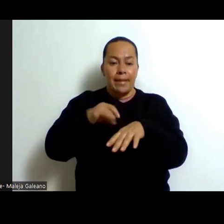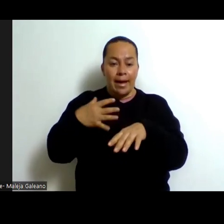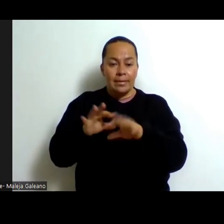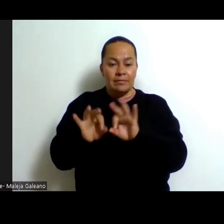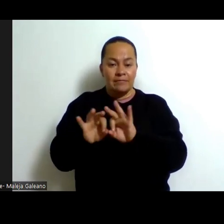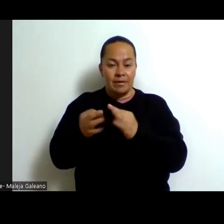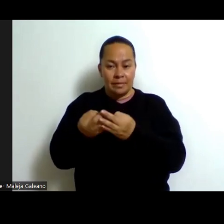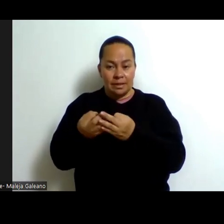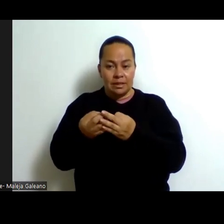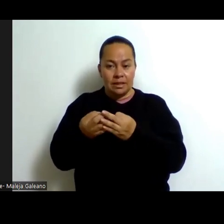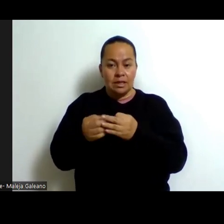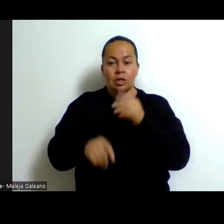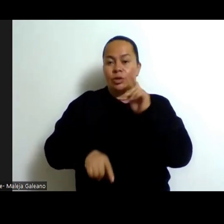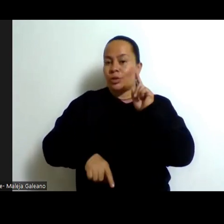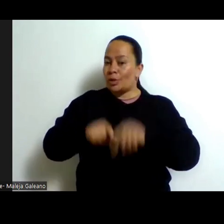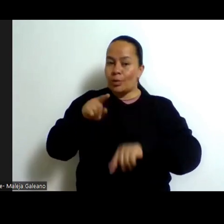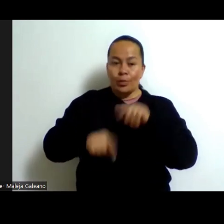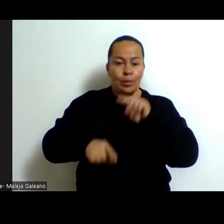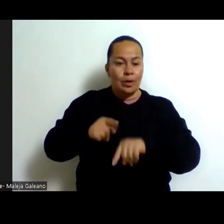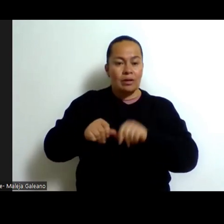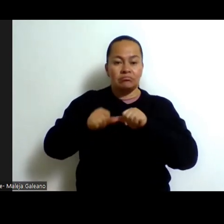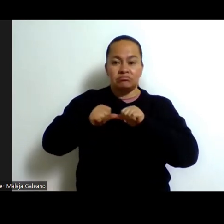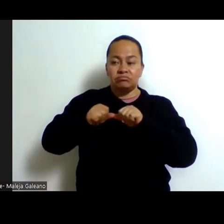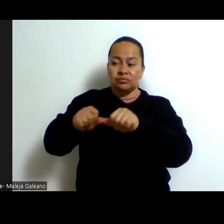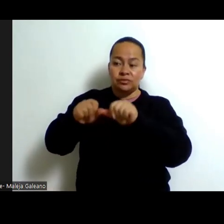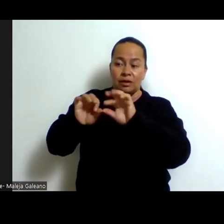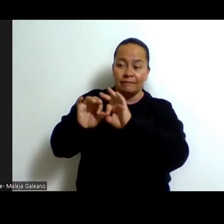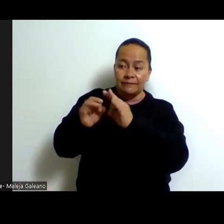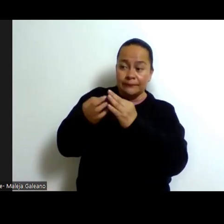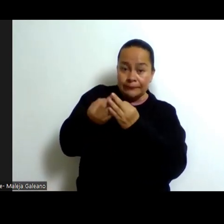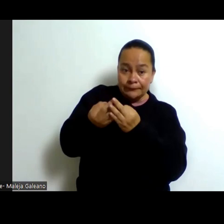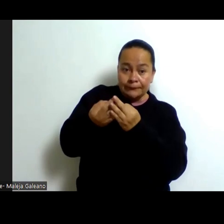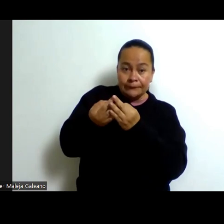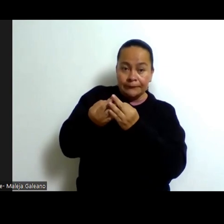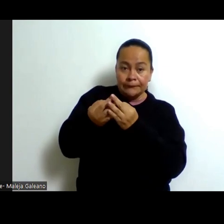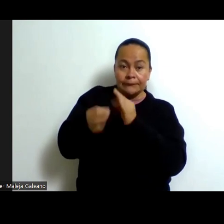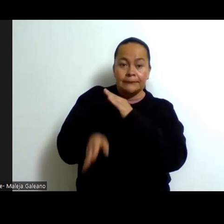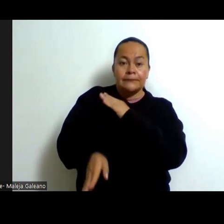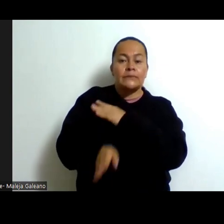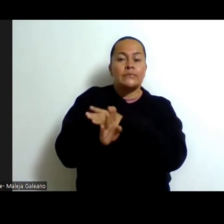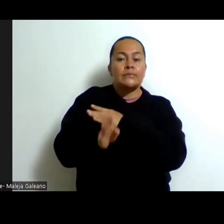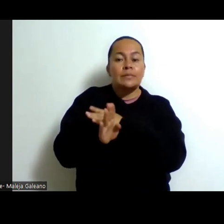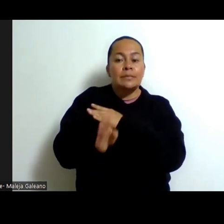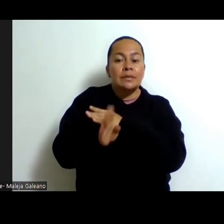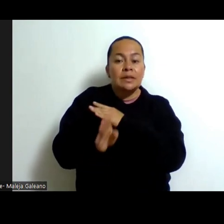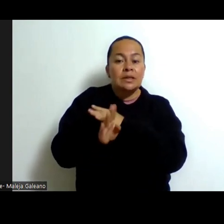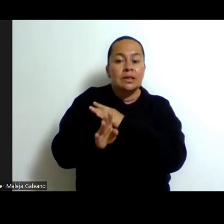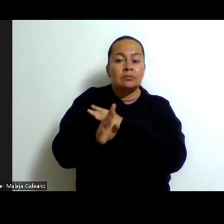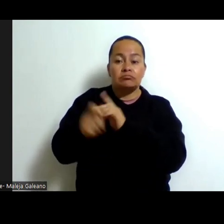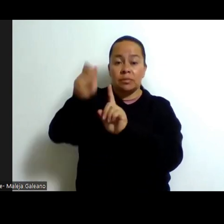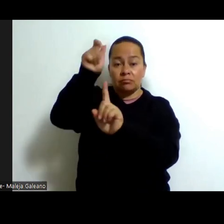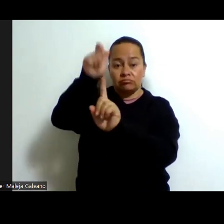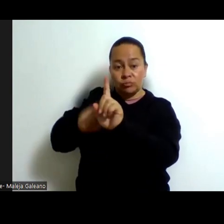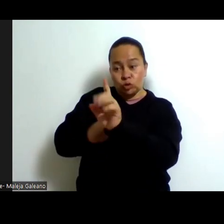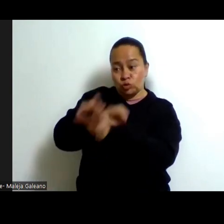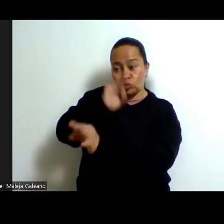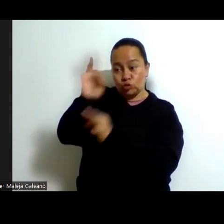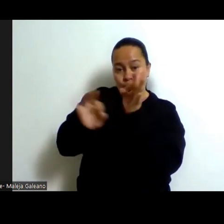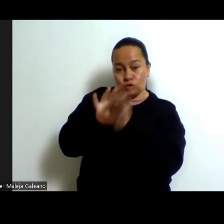es decir que no pueden seguir siendo las familias las únicas que asuman los roles de